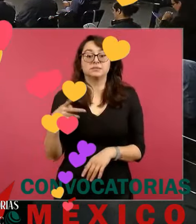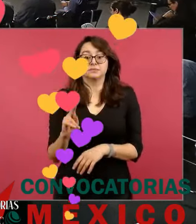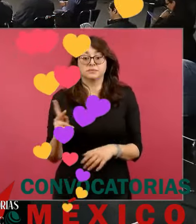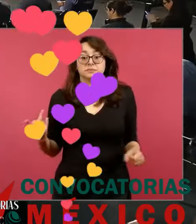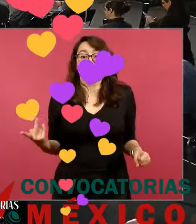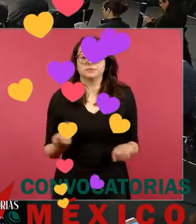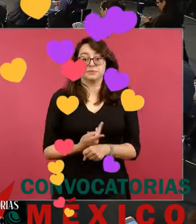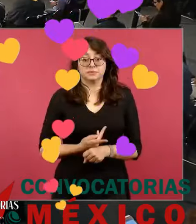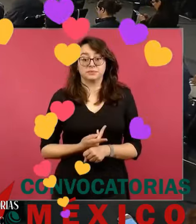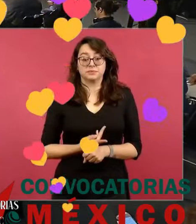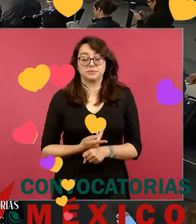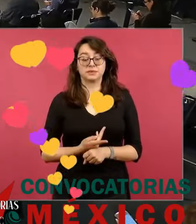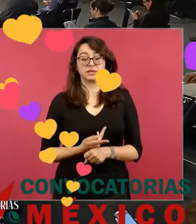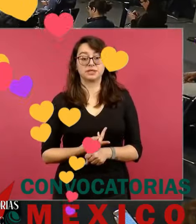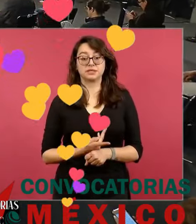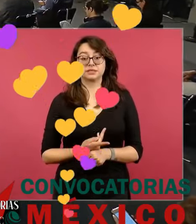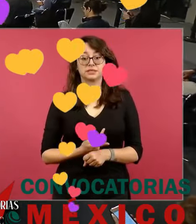para ayudar